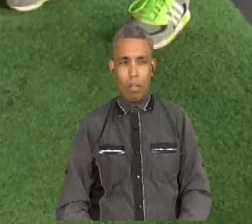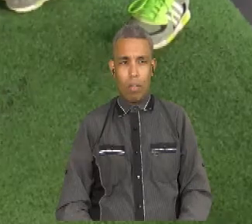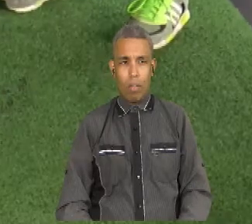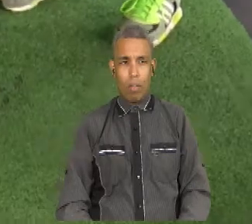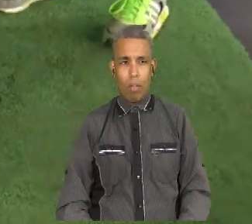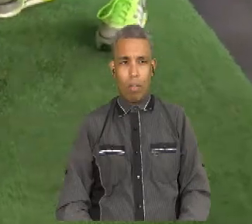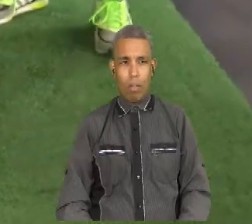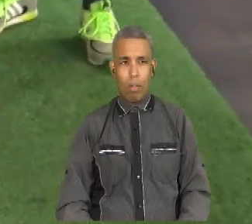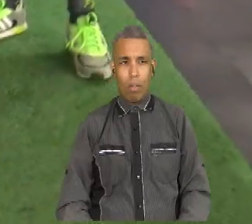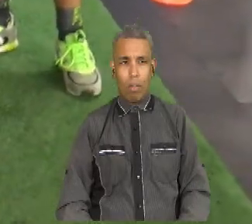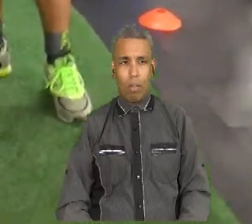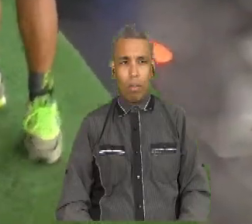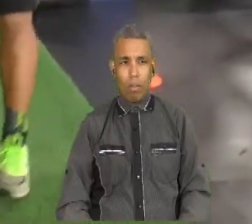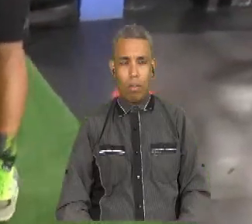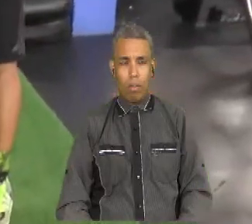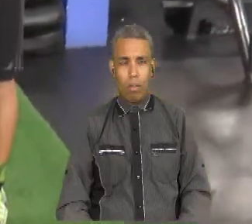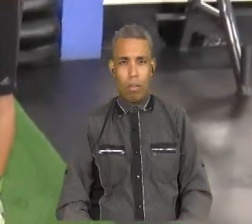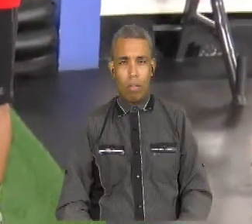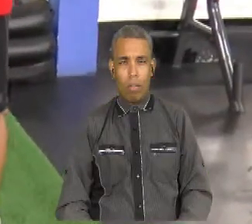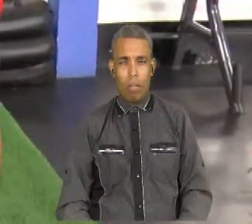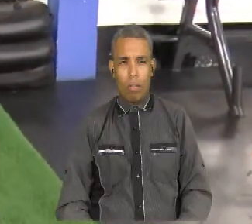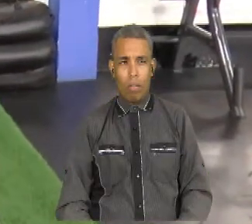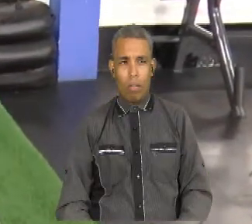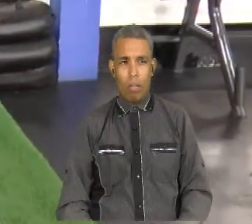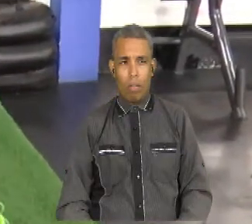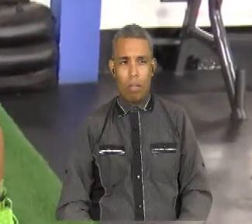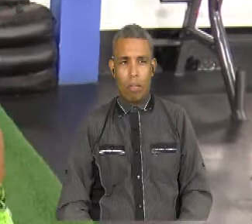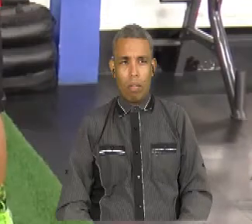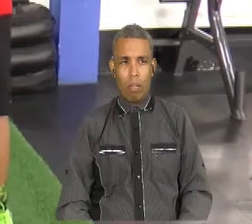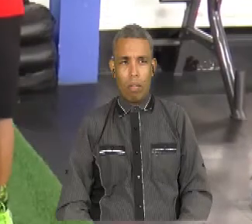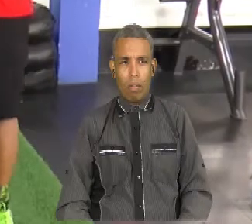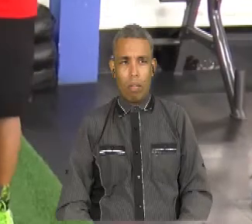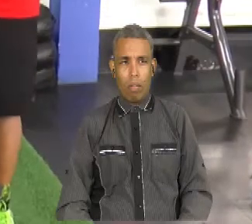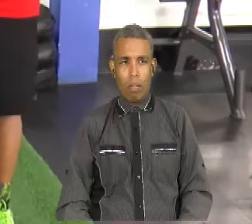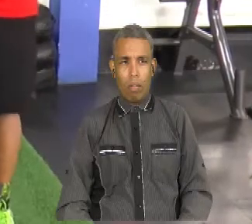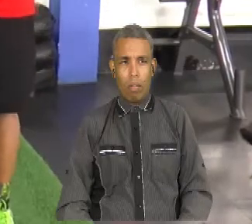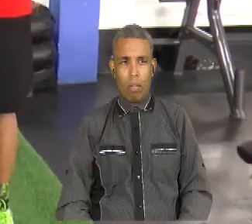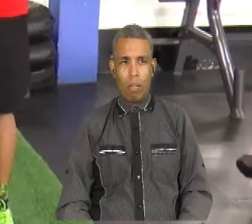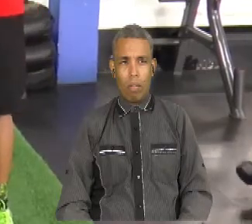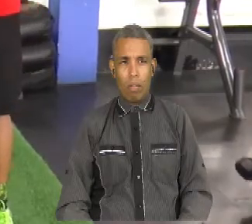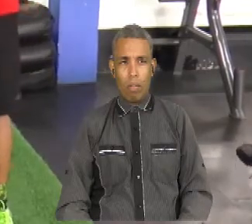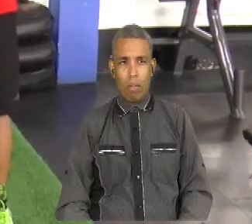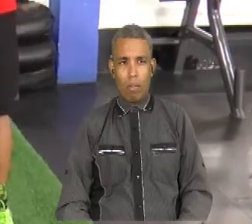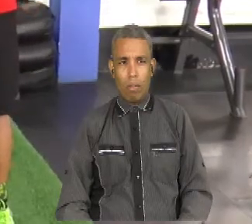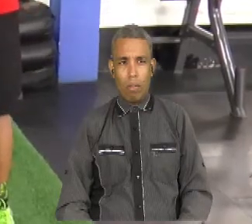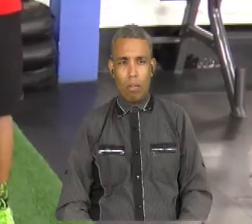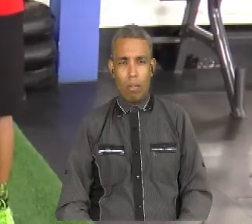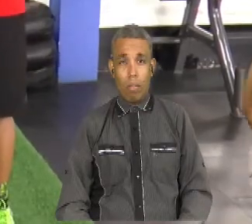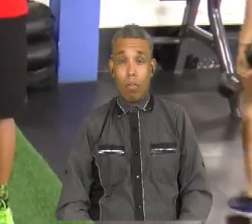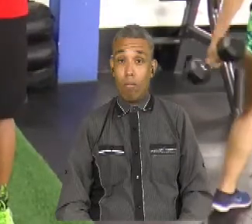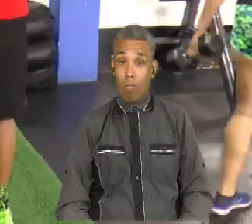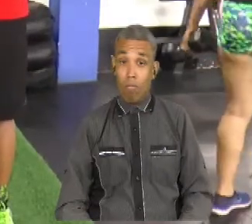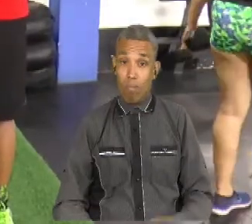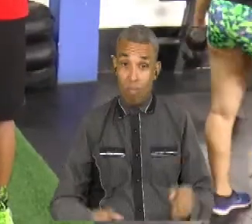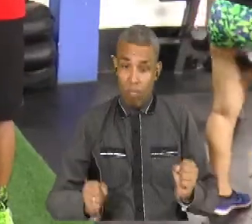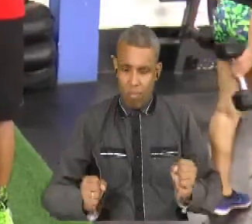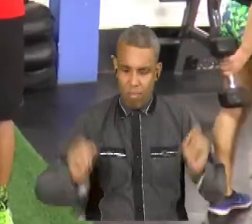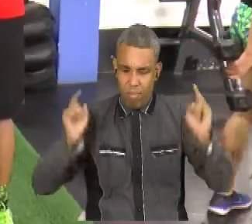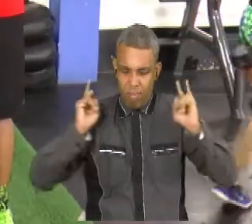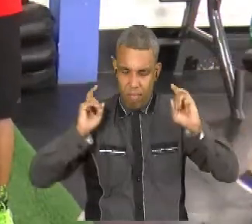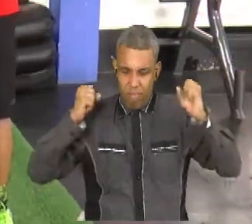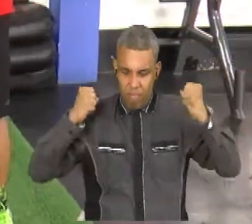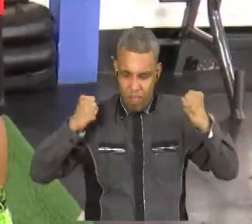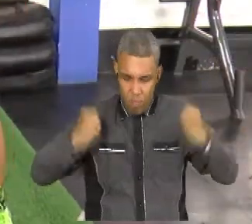Muy bien, ¿listo? Excelente. Entonces, son ejercicios que les dan mucha estabilidad a uno en el cuerpo,